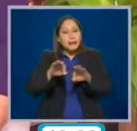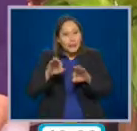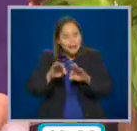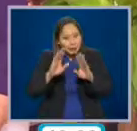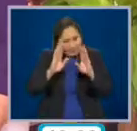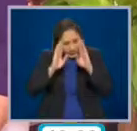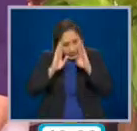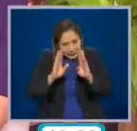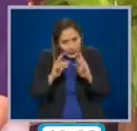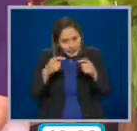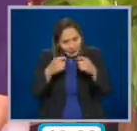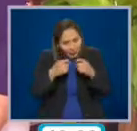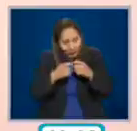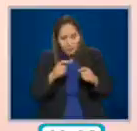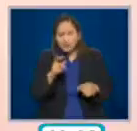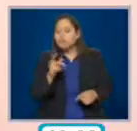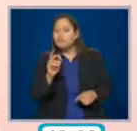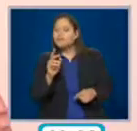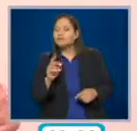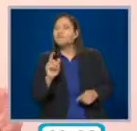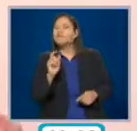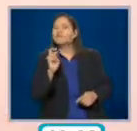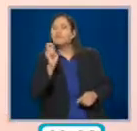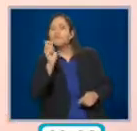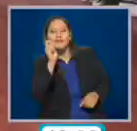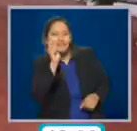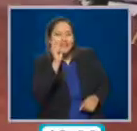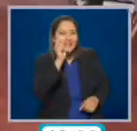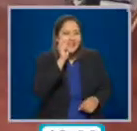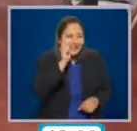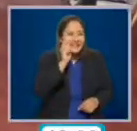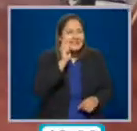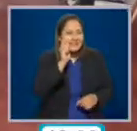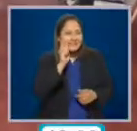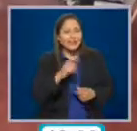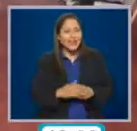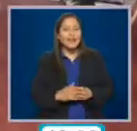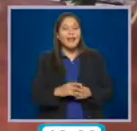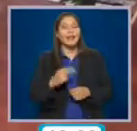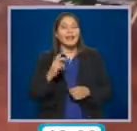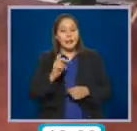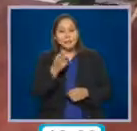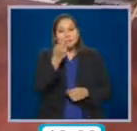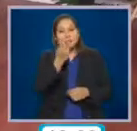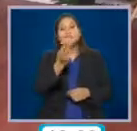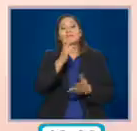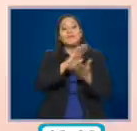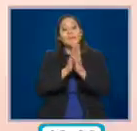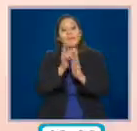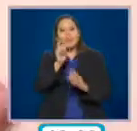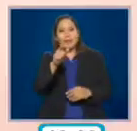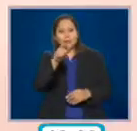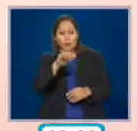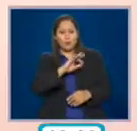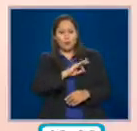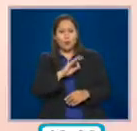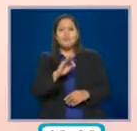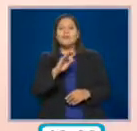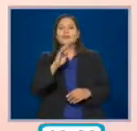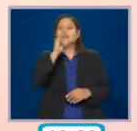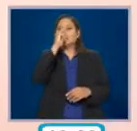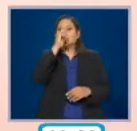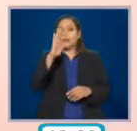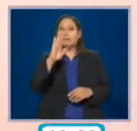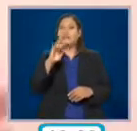Ah, ¿no? claro. Tienes que Hay ver que la ver el parte lado positiva. positivo. Hay que agradecerlo. Sí. Y entonces vamos a ver que tú puedes utilizar esto. Cuando quieras mostrarle